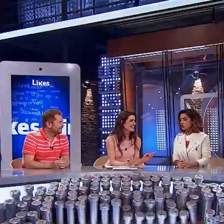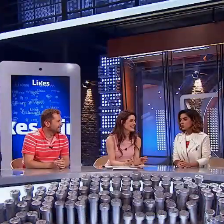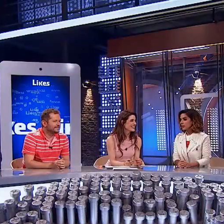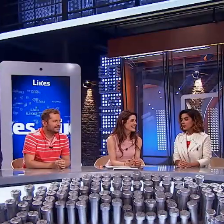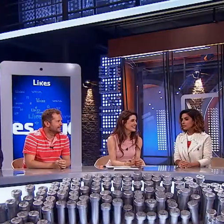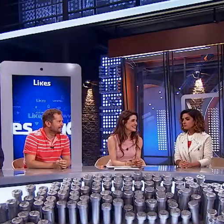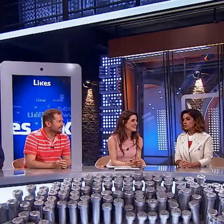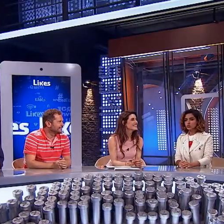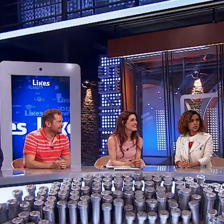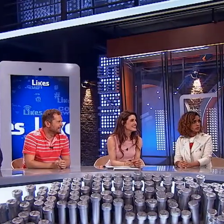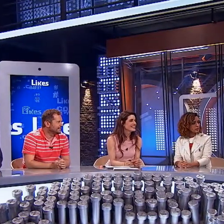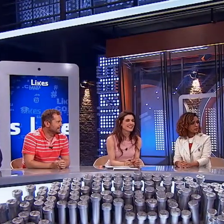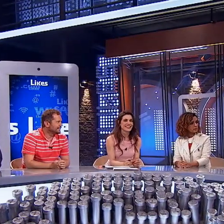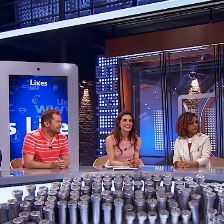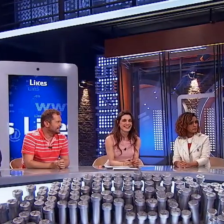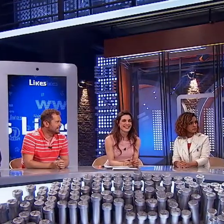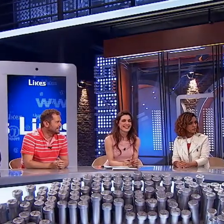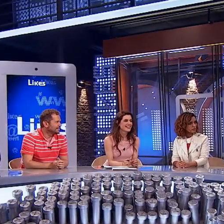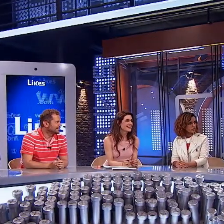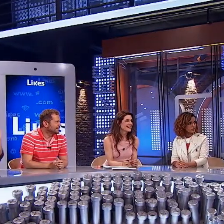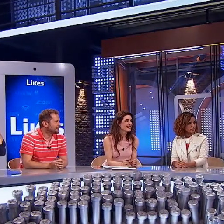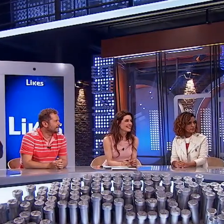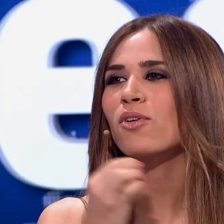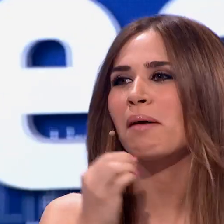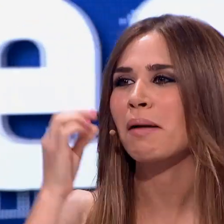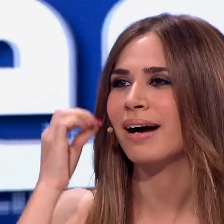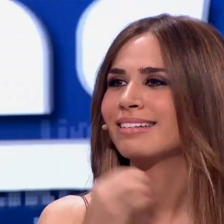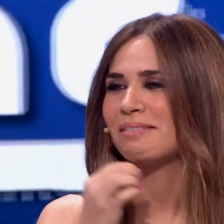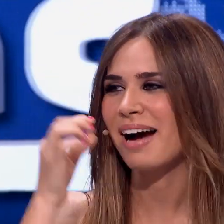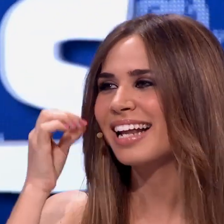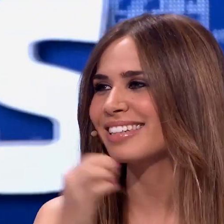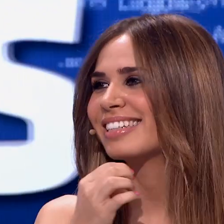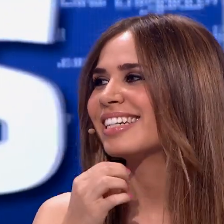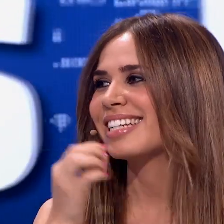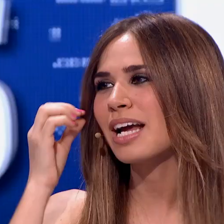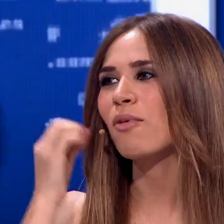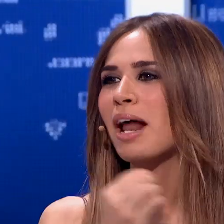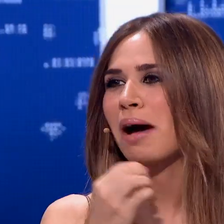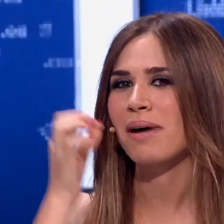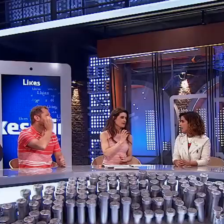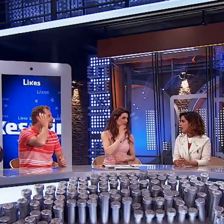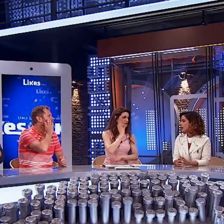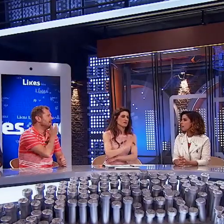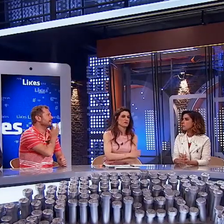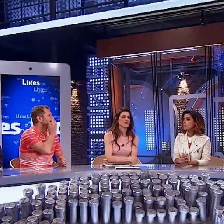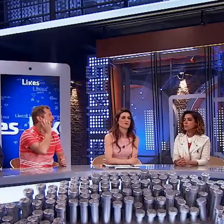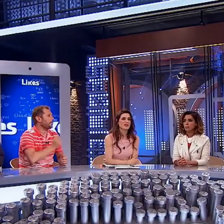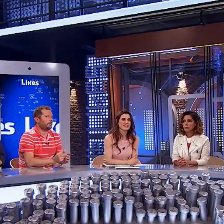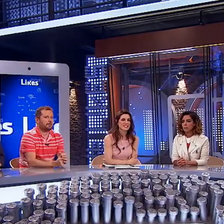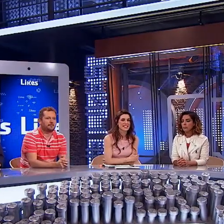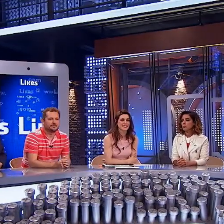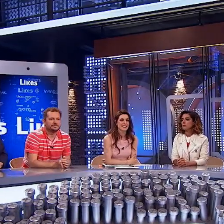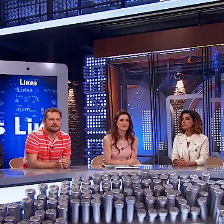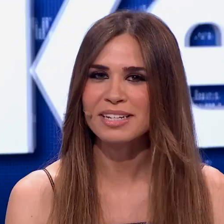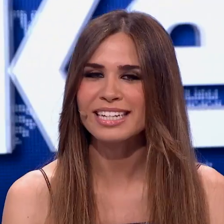No tengo ni idea, no lo sé. En este caso Rajoy, pero no es porque no habla bien, es por la barba. barba. Ah, está marcando la barba. Marcamos la barba.